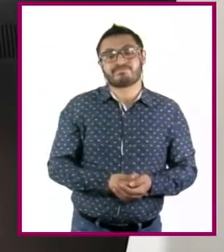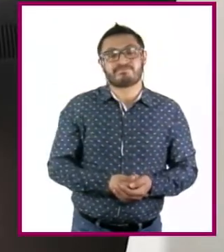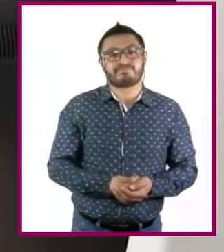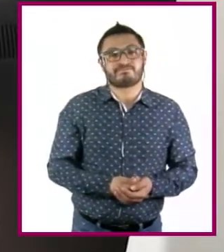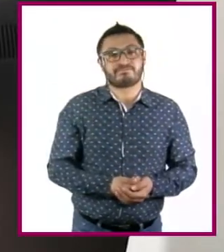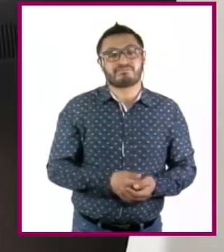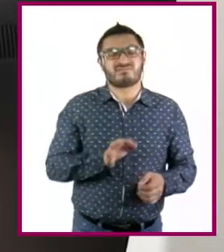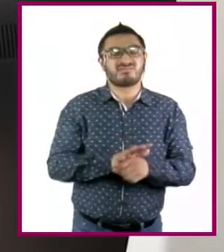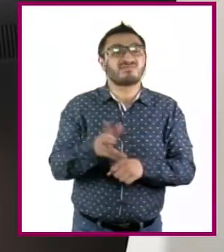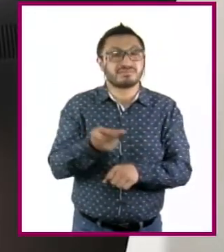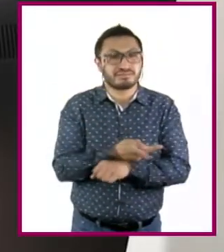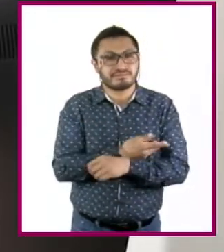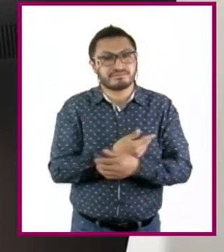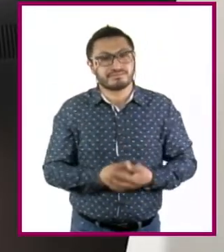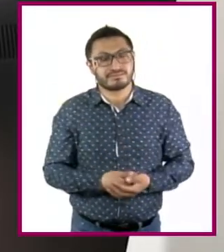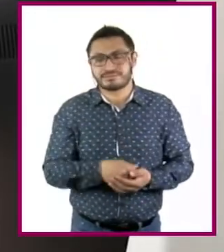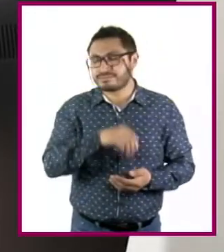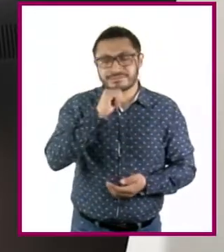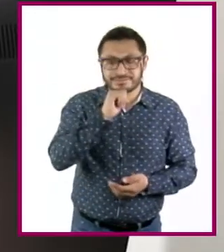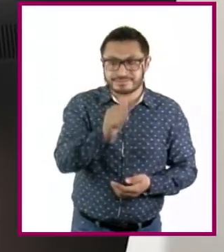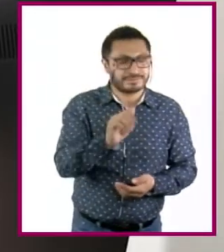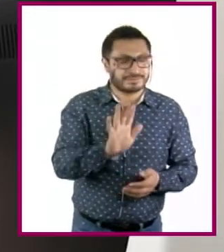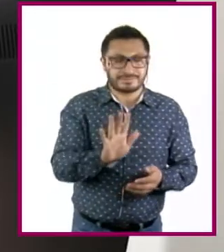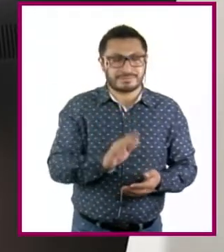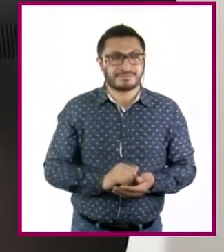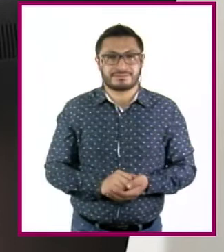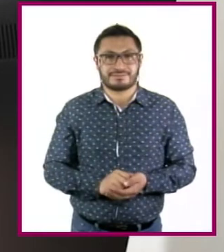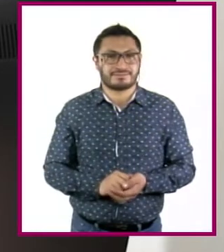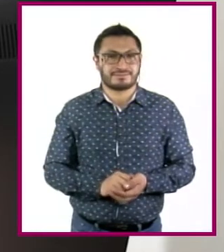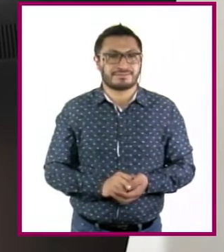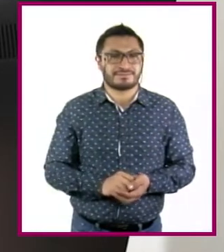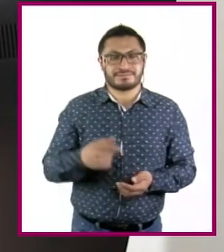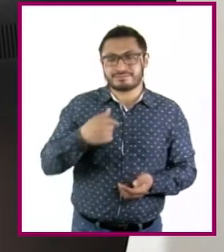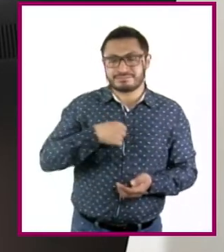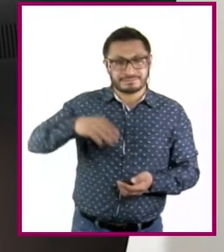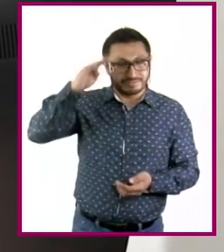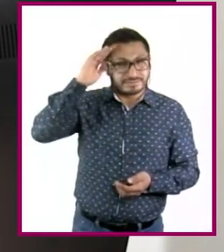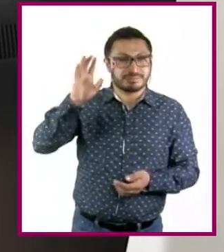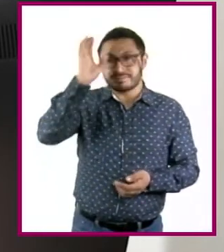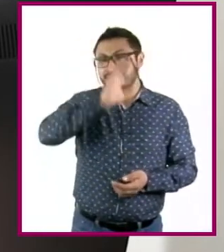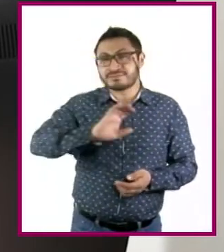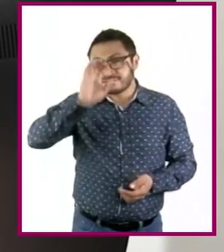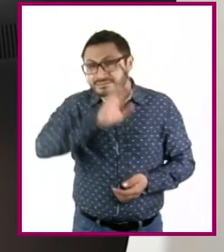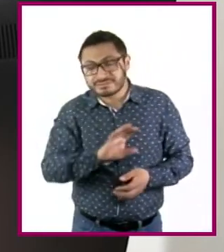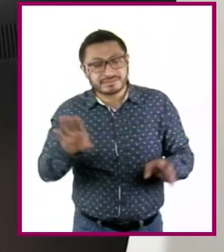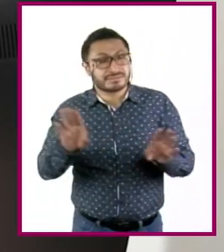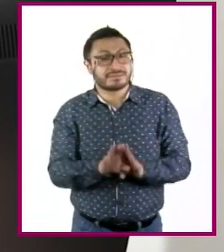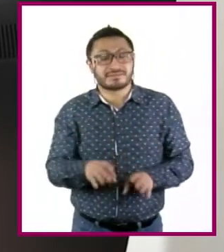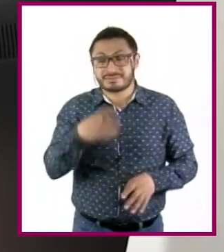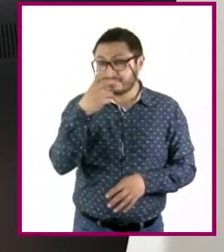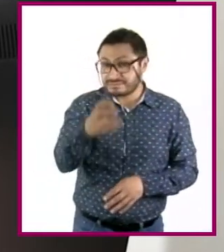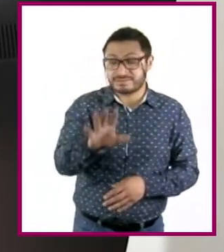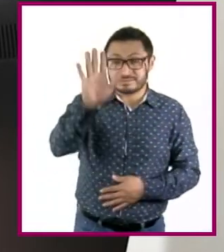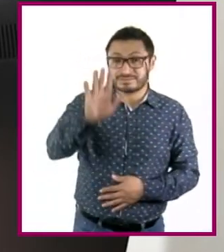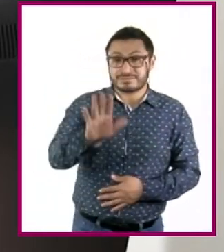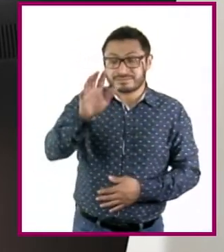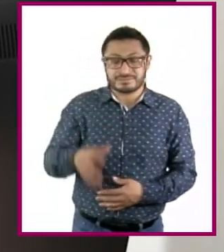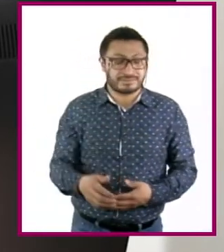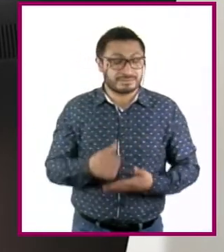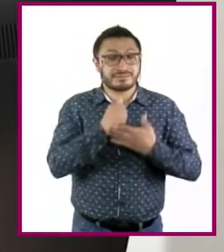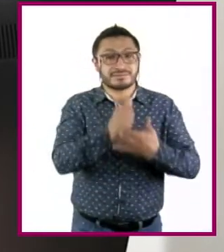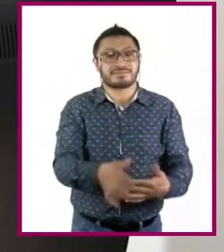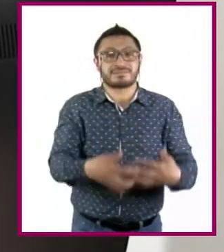¿Qué pasa? Nada. Solo pensé que es curioso cómo justo lo que parecía hacer que las máquinas